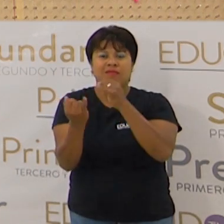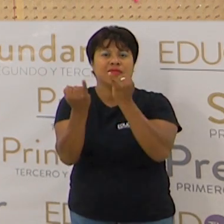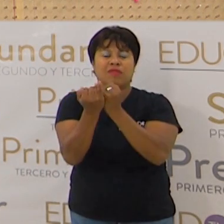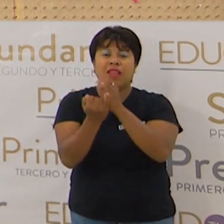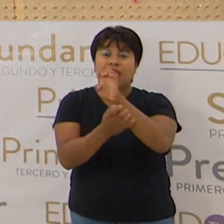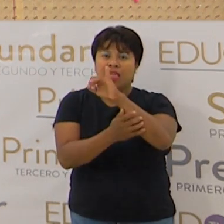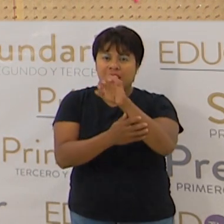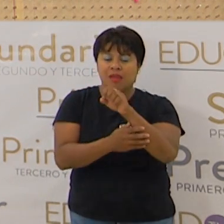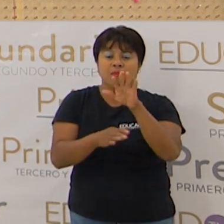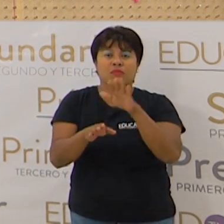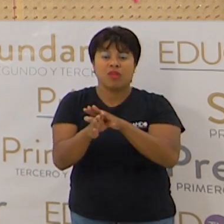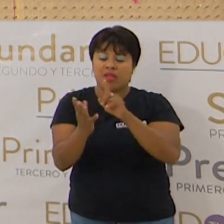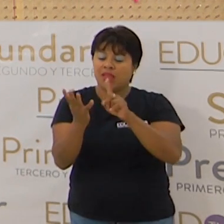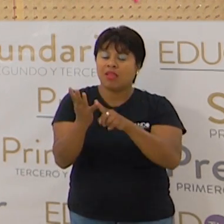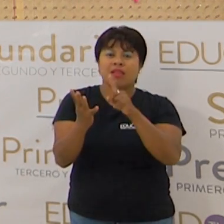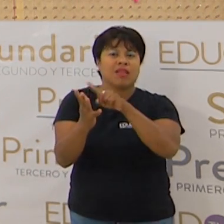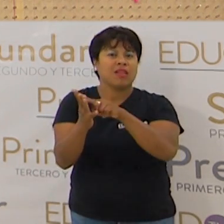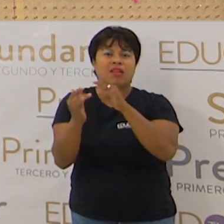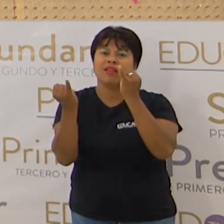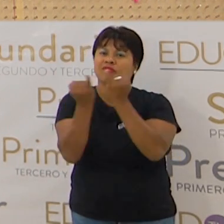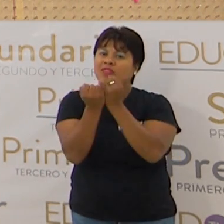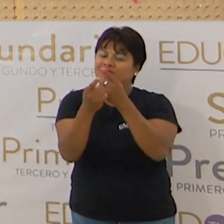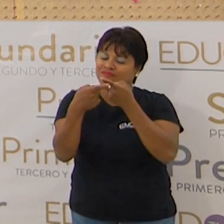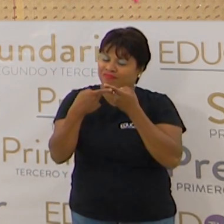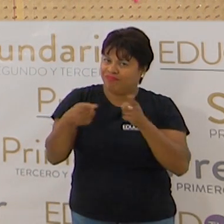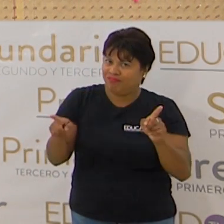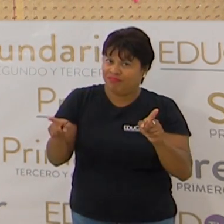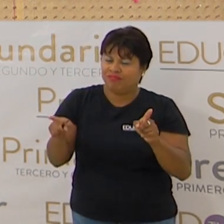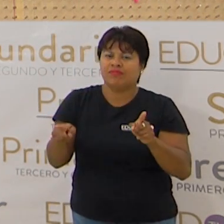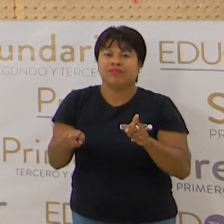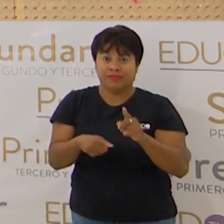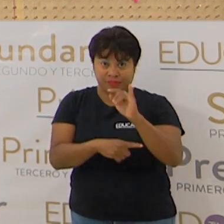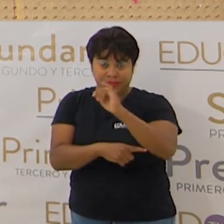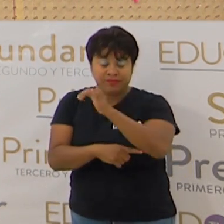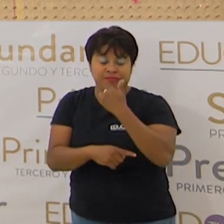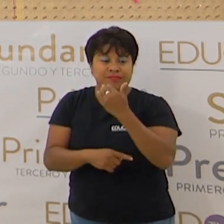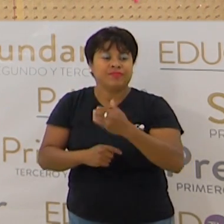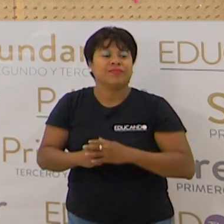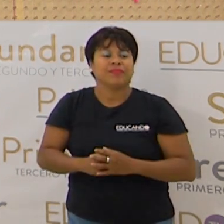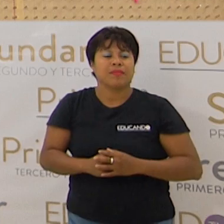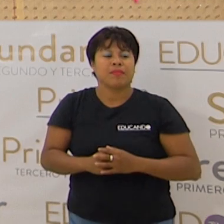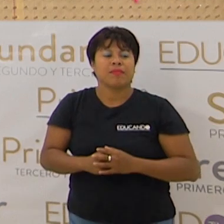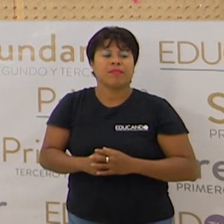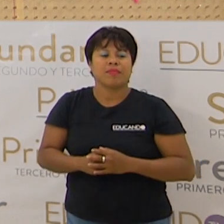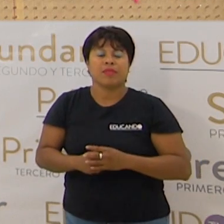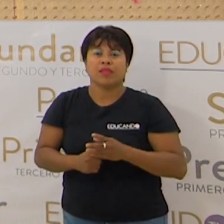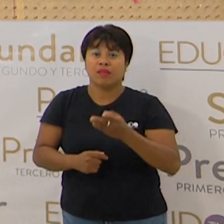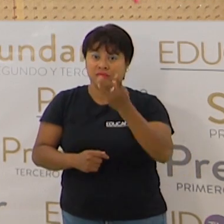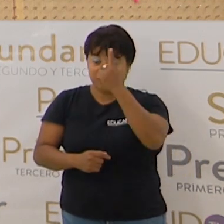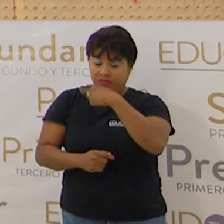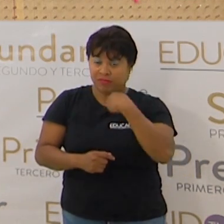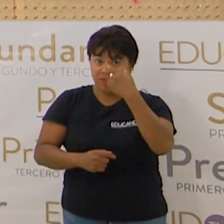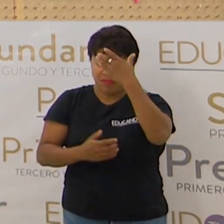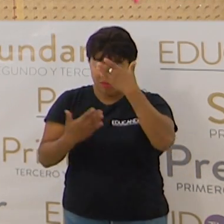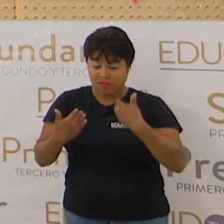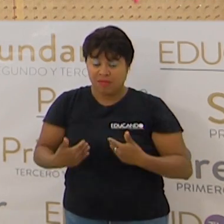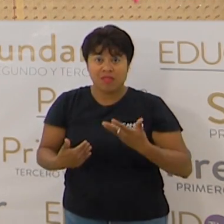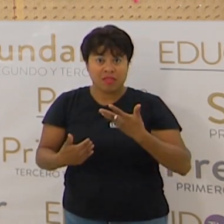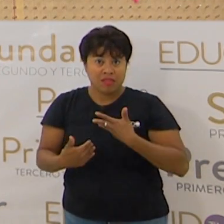de simetría porque este lado no es igual a este. ¿Sí? Muy bien. ¿La cara tendría un eje de